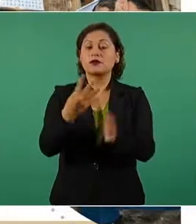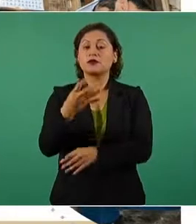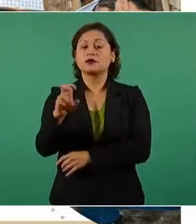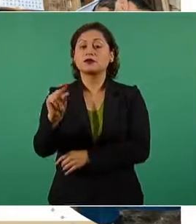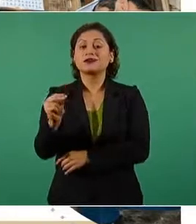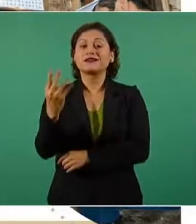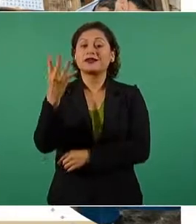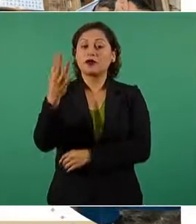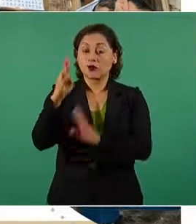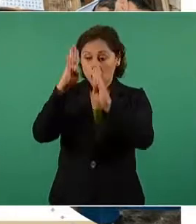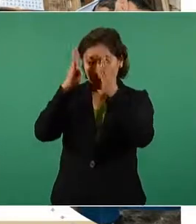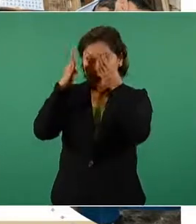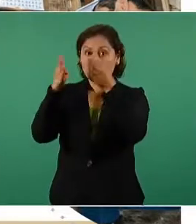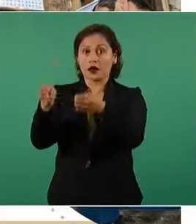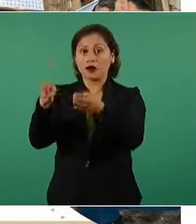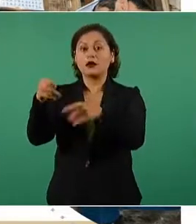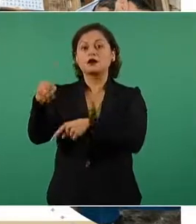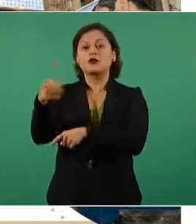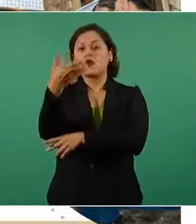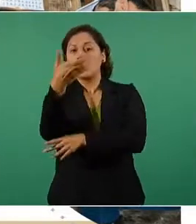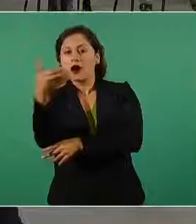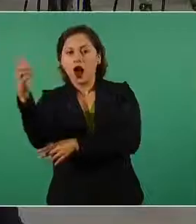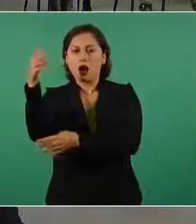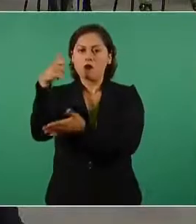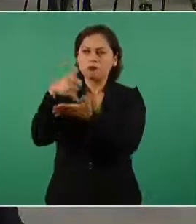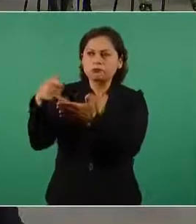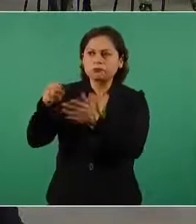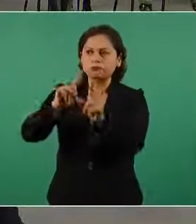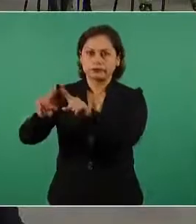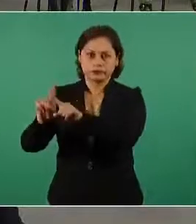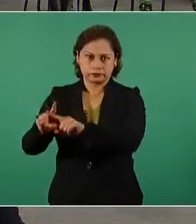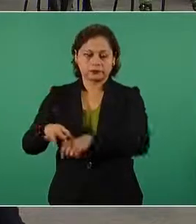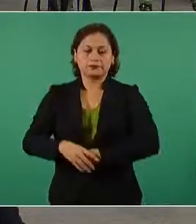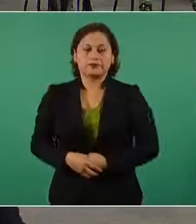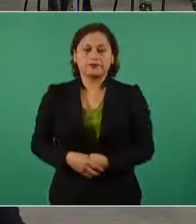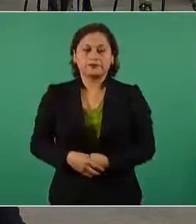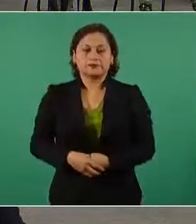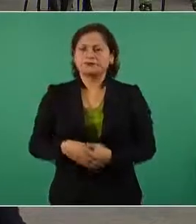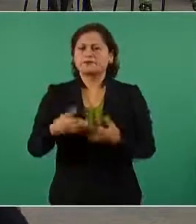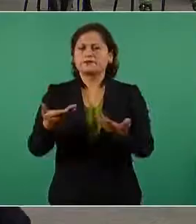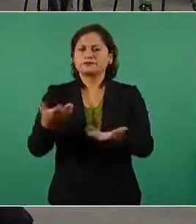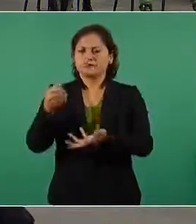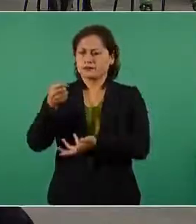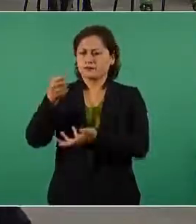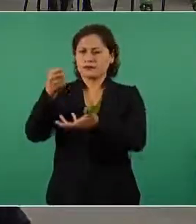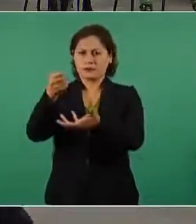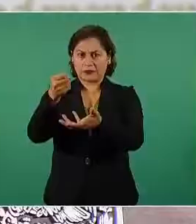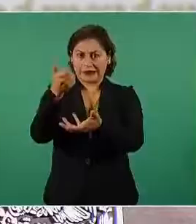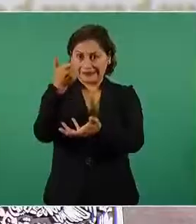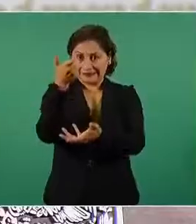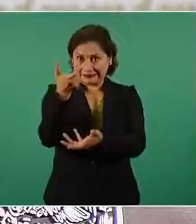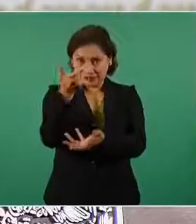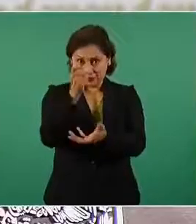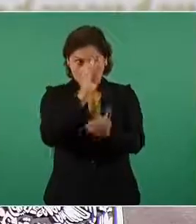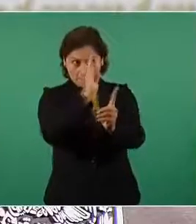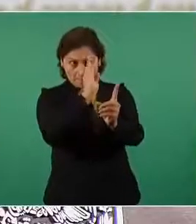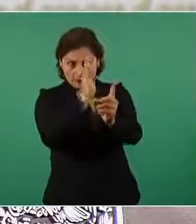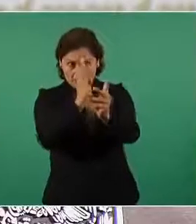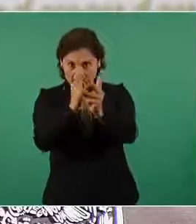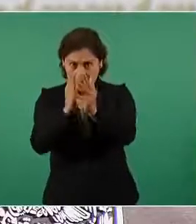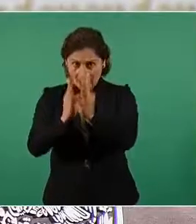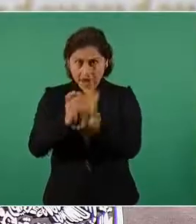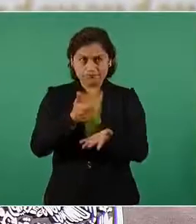47.484 serán para productores. La entrega de los apoyos en efectivo se